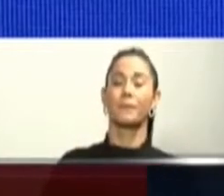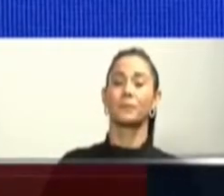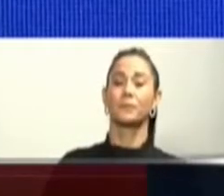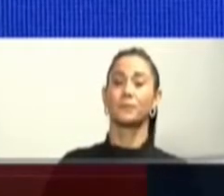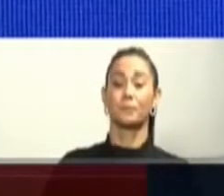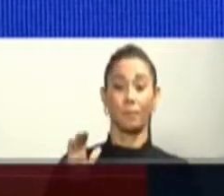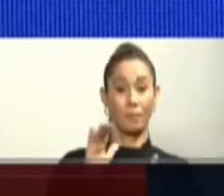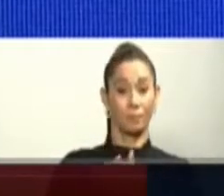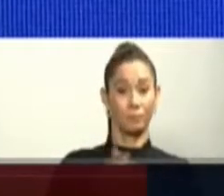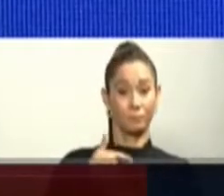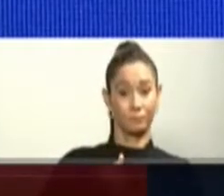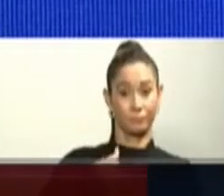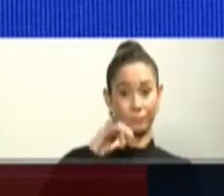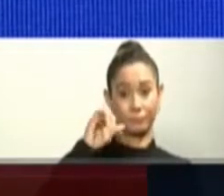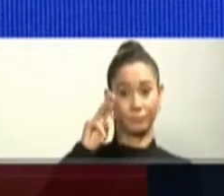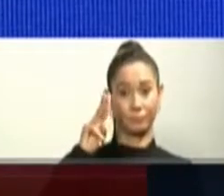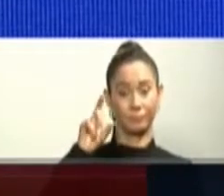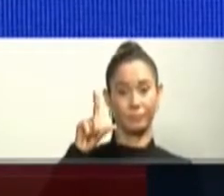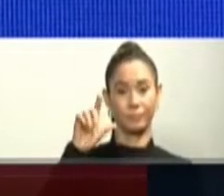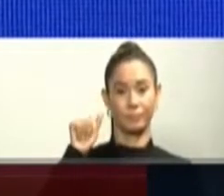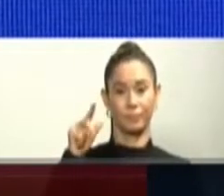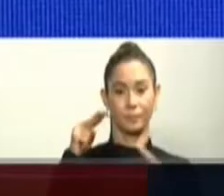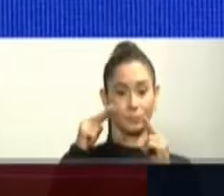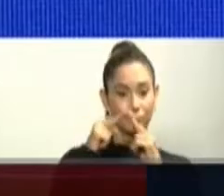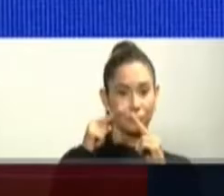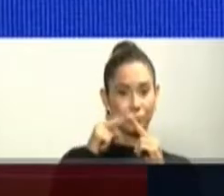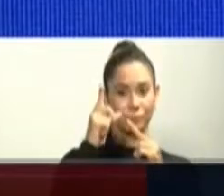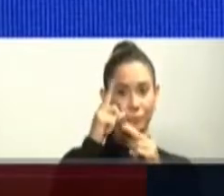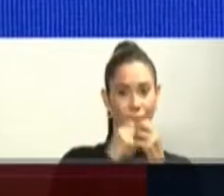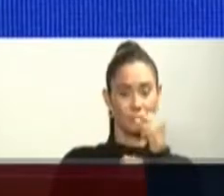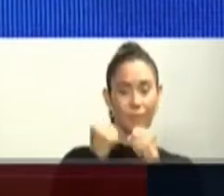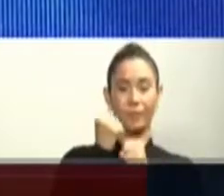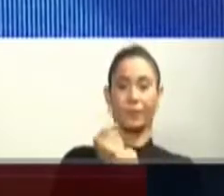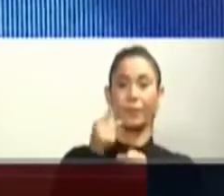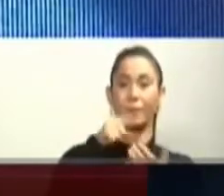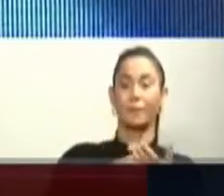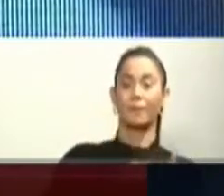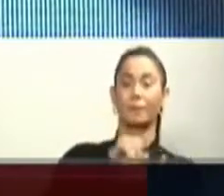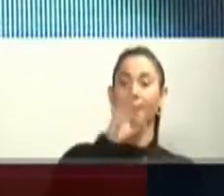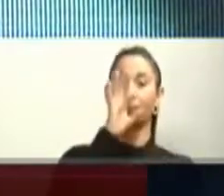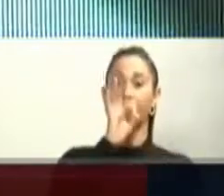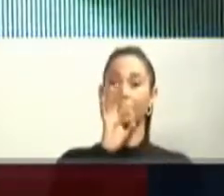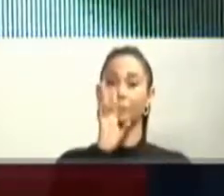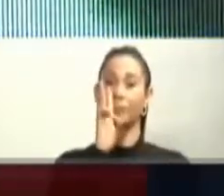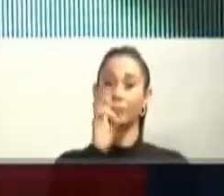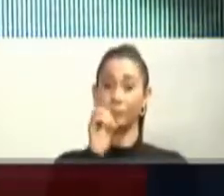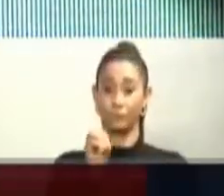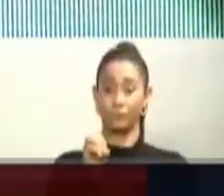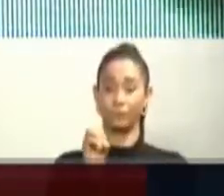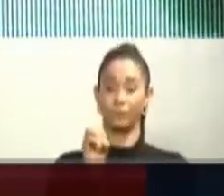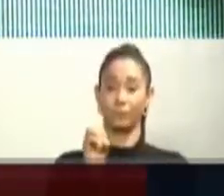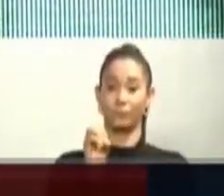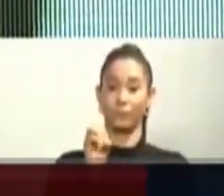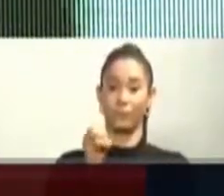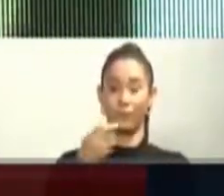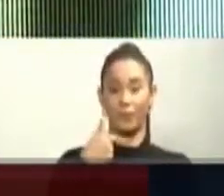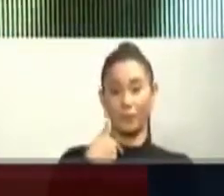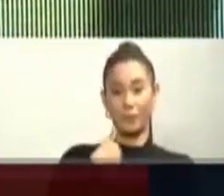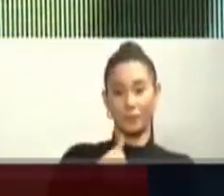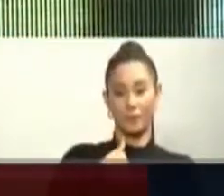Ibelice y yo nos conocimos en el año 1970, siendo yo